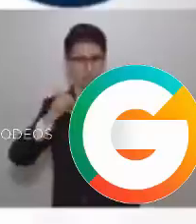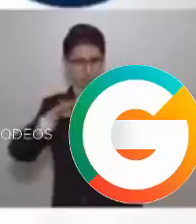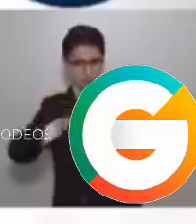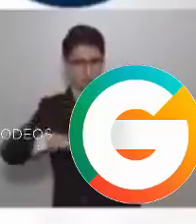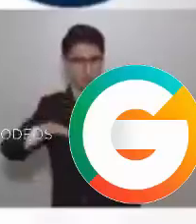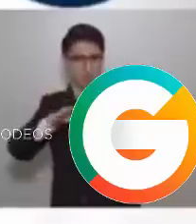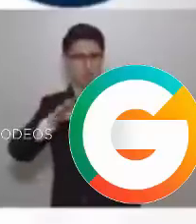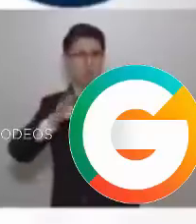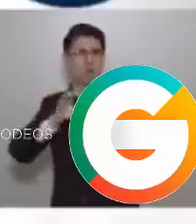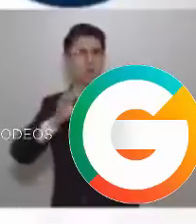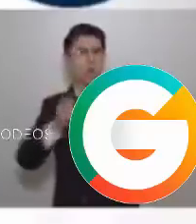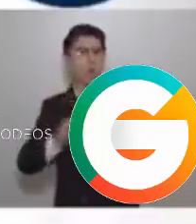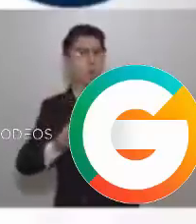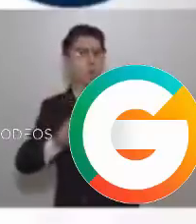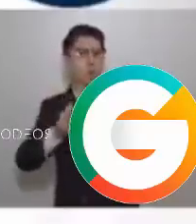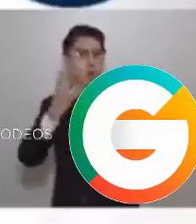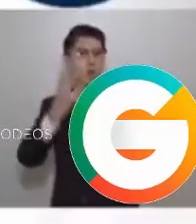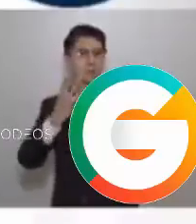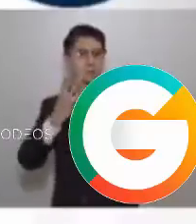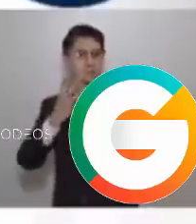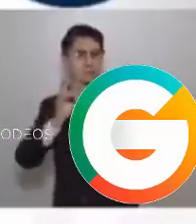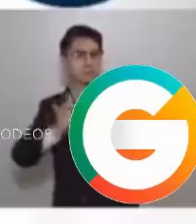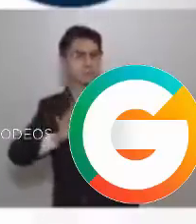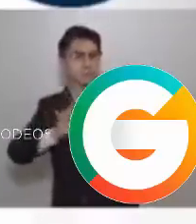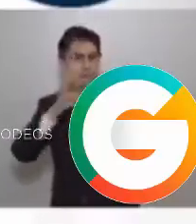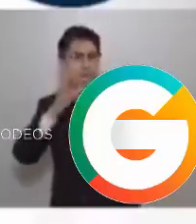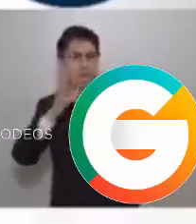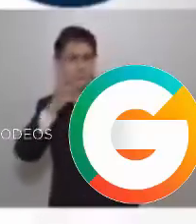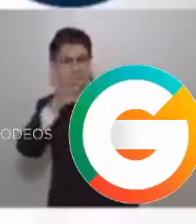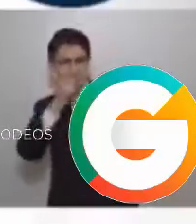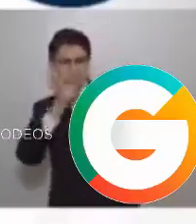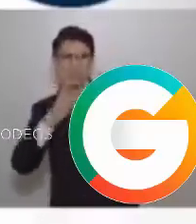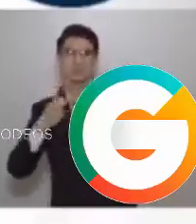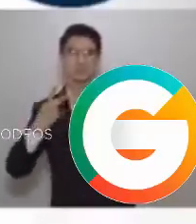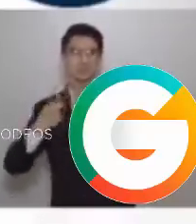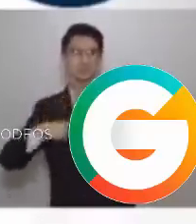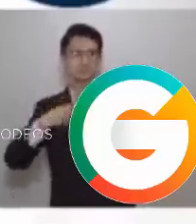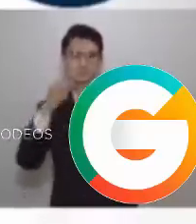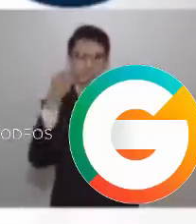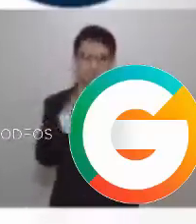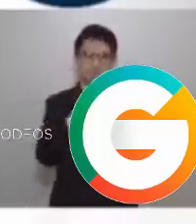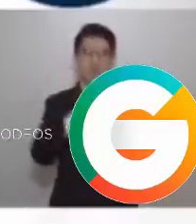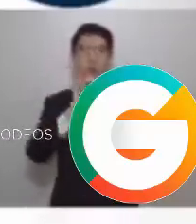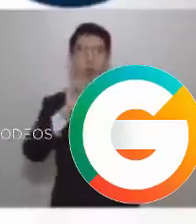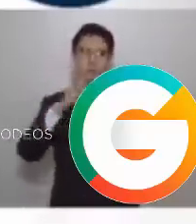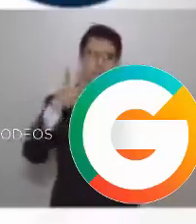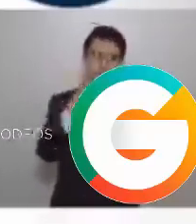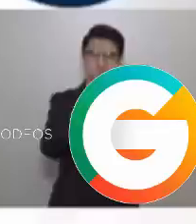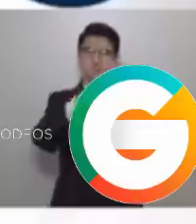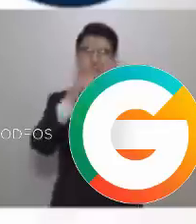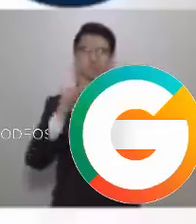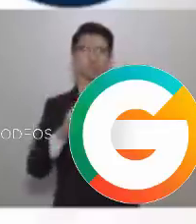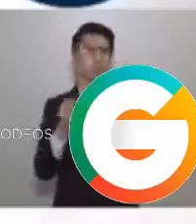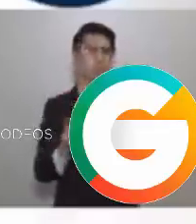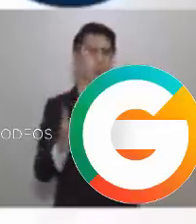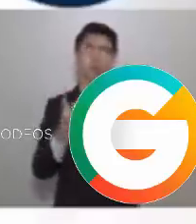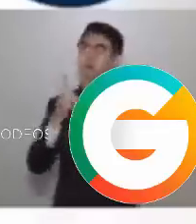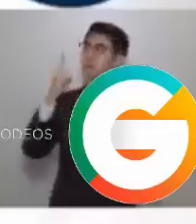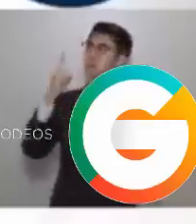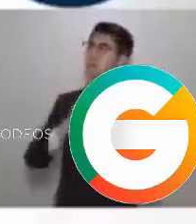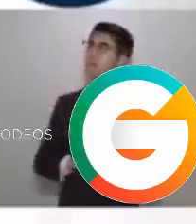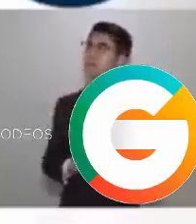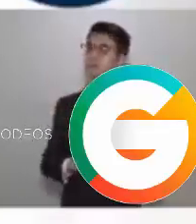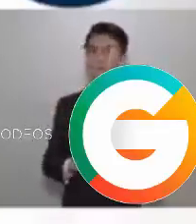casos de homicidio. El avance hasta el 2022 nos permitió cerrar con 76 casos y en este